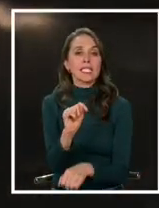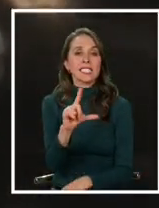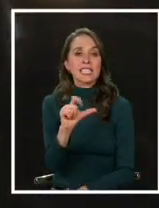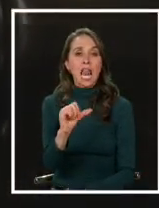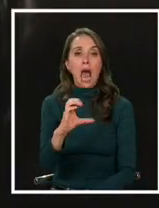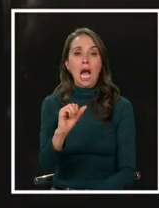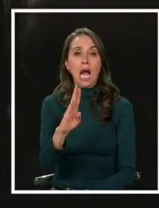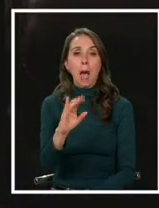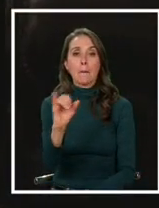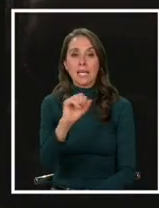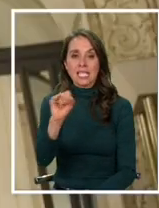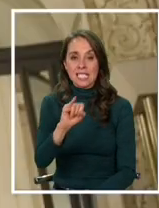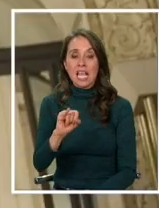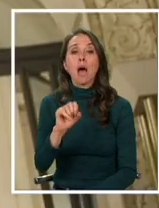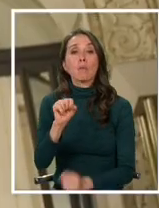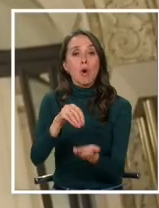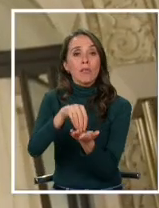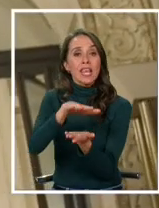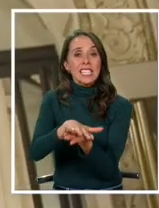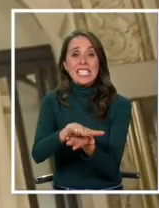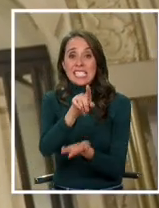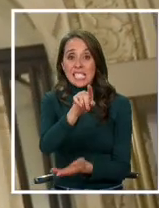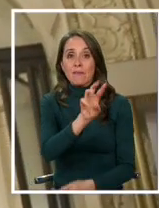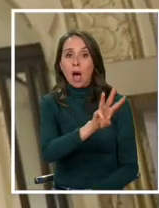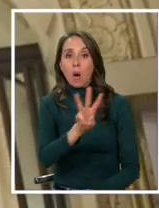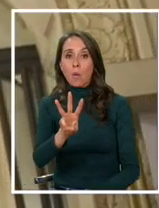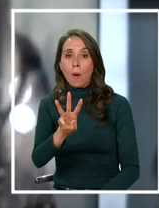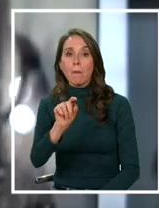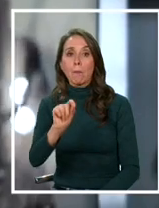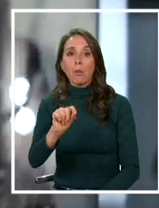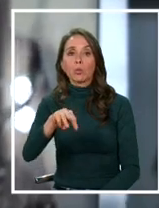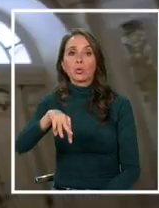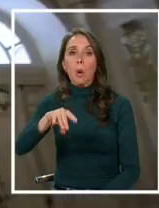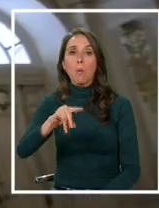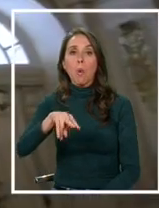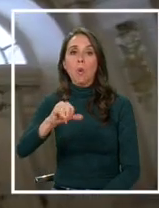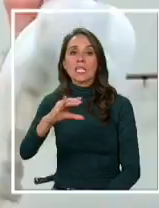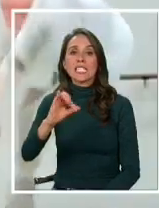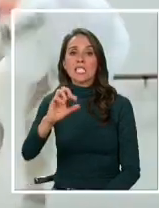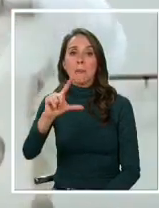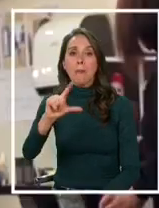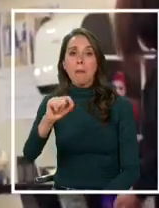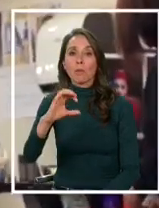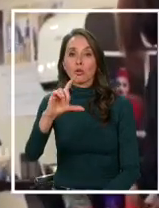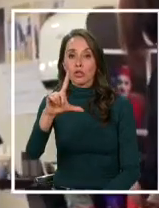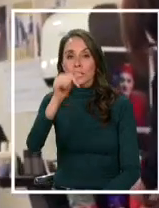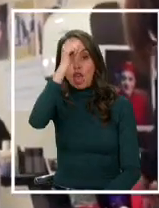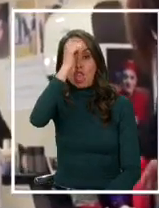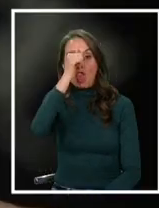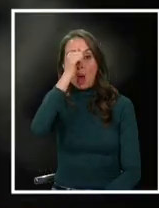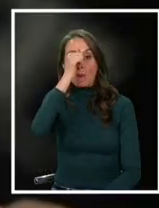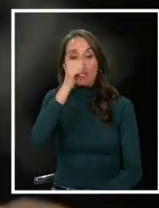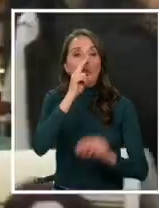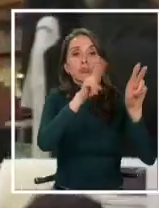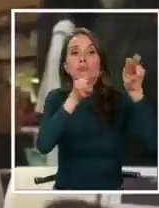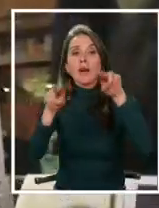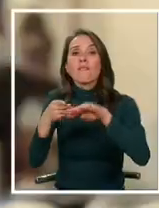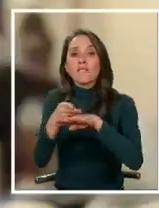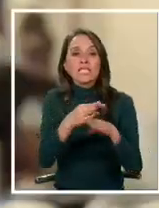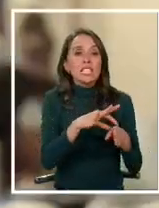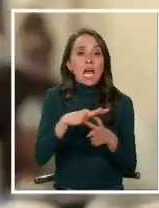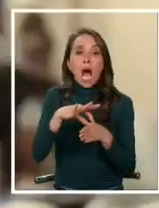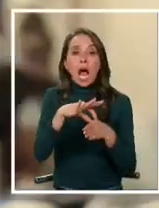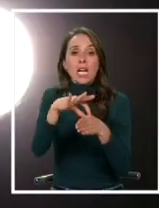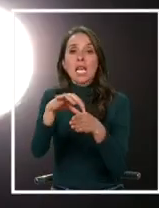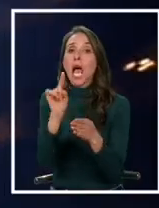cabezas actividad que se puede reservar en el sitio web www.municipal.cl el domingo se podrá recorrer con visitas guiadas